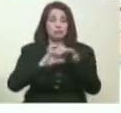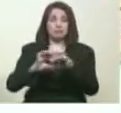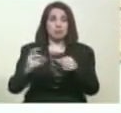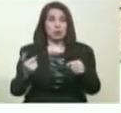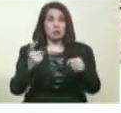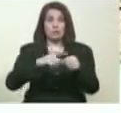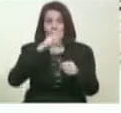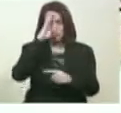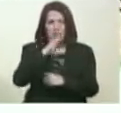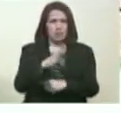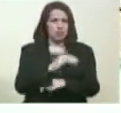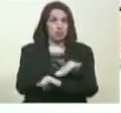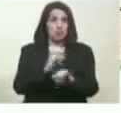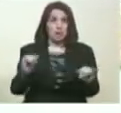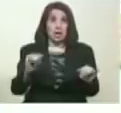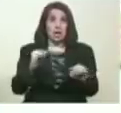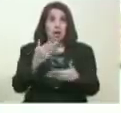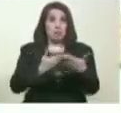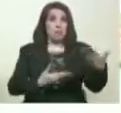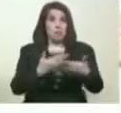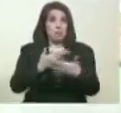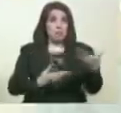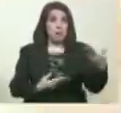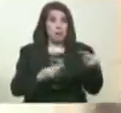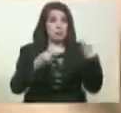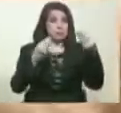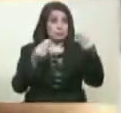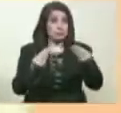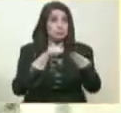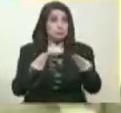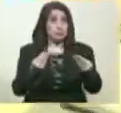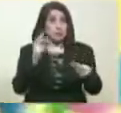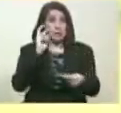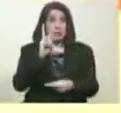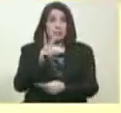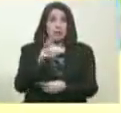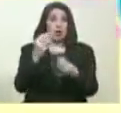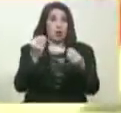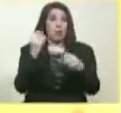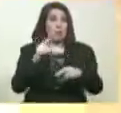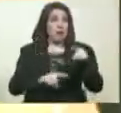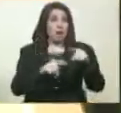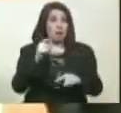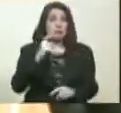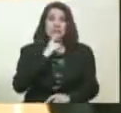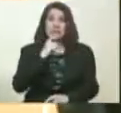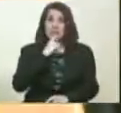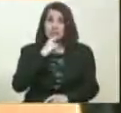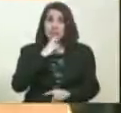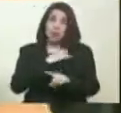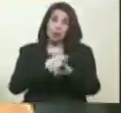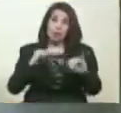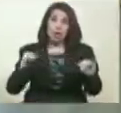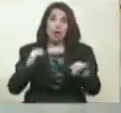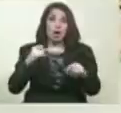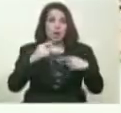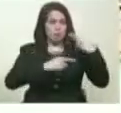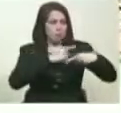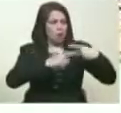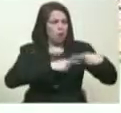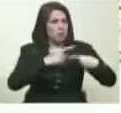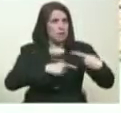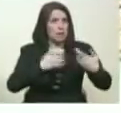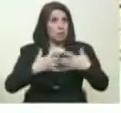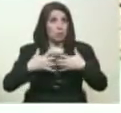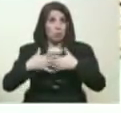de inmediato. Tenemos ya el papel, que de por sí sabemos que a veces es complejo, pero tenemos ahorita bobinas. Pueden